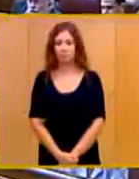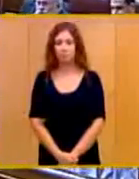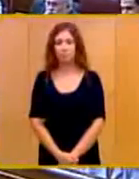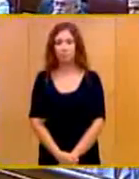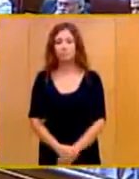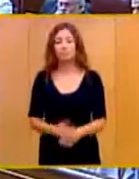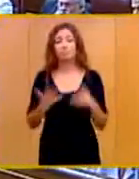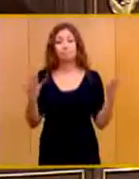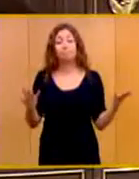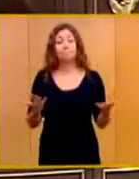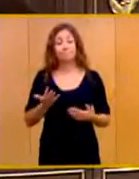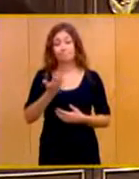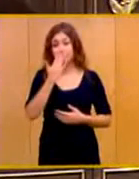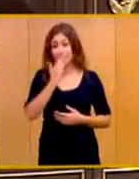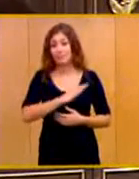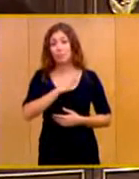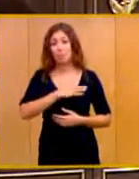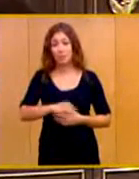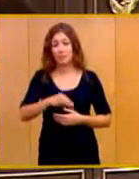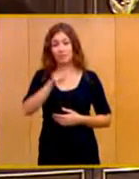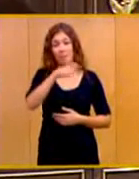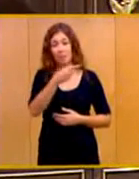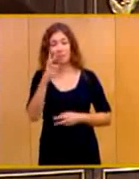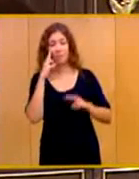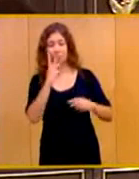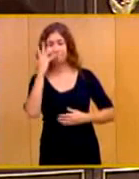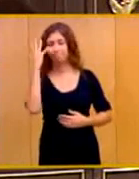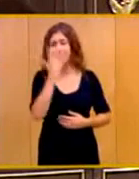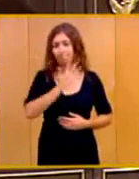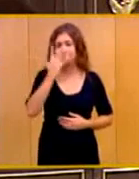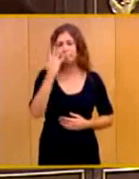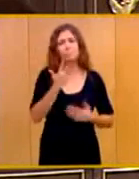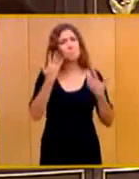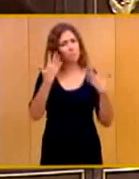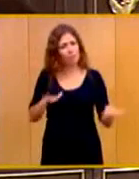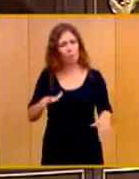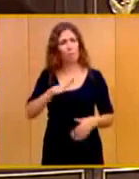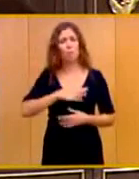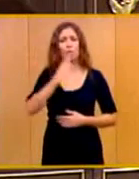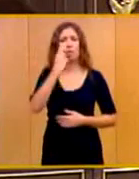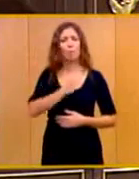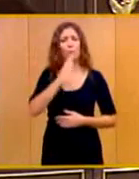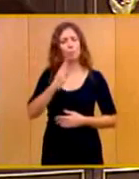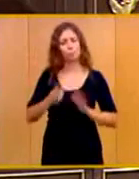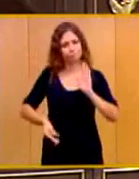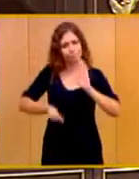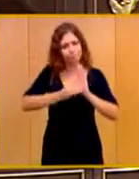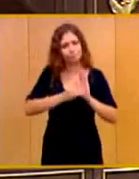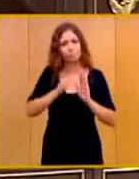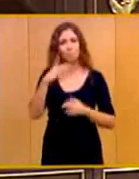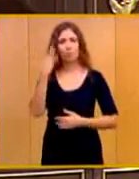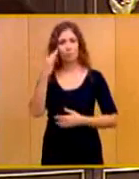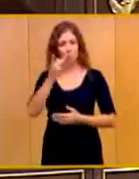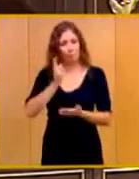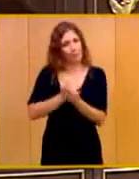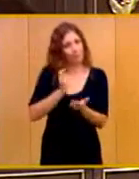Desconfianza, señor presidente, desconfianza en que seamos capaces de atender los compromisos, de pagar las deudas, de